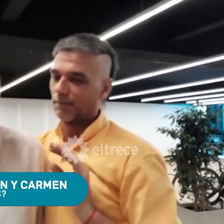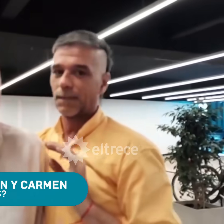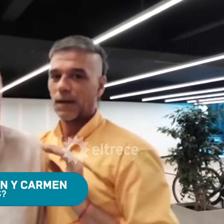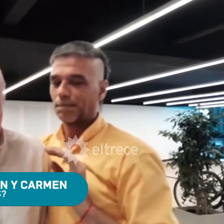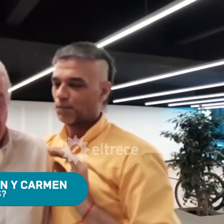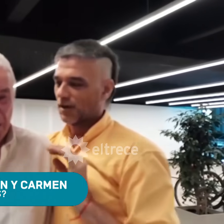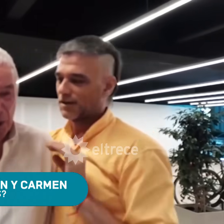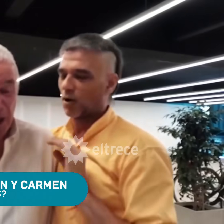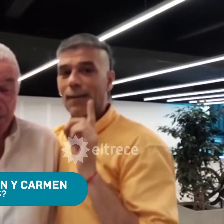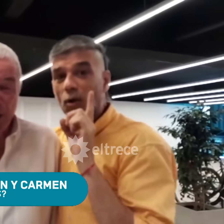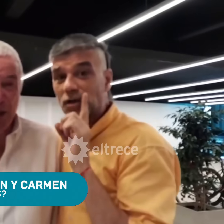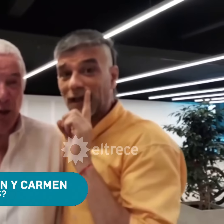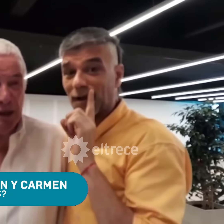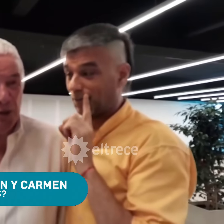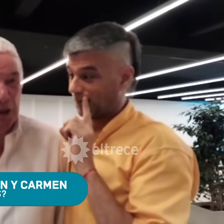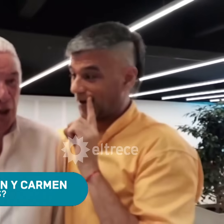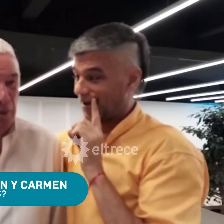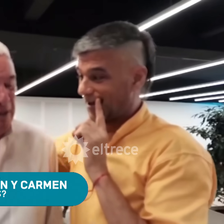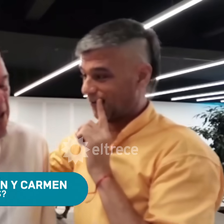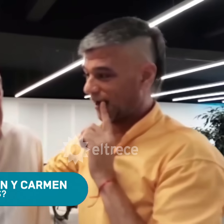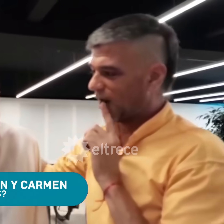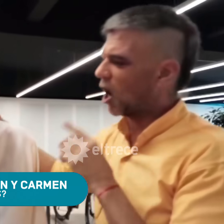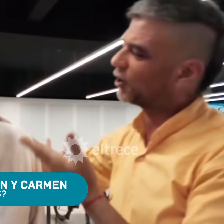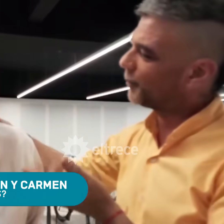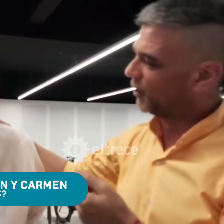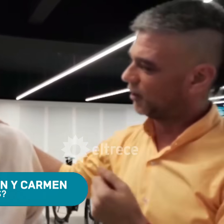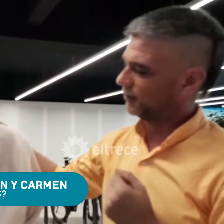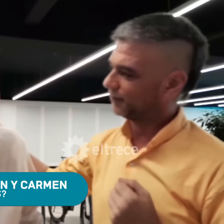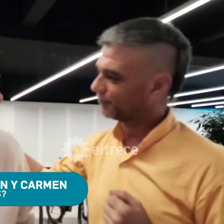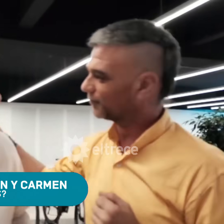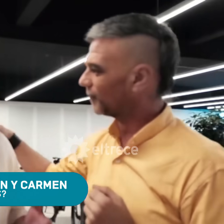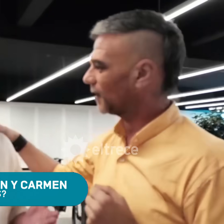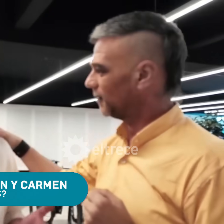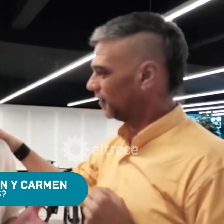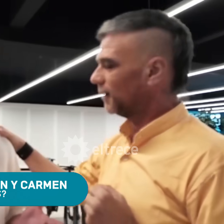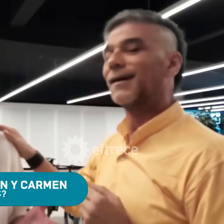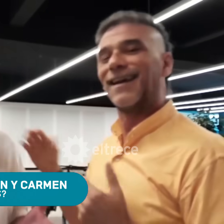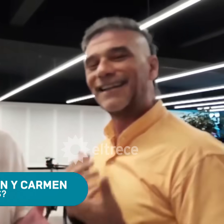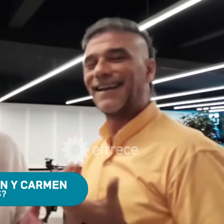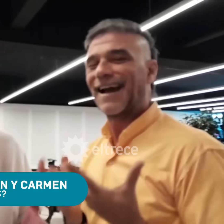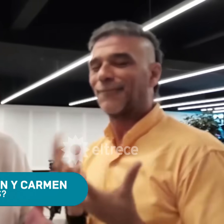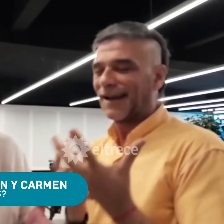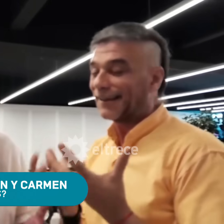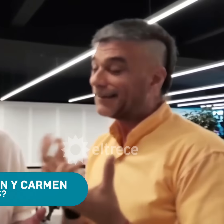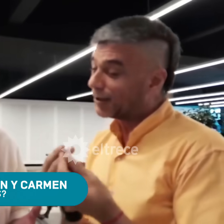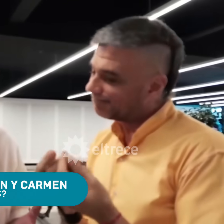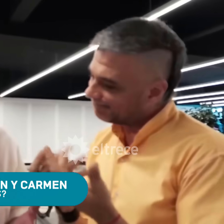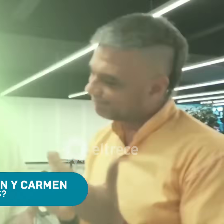bien. Sí, está muy bien. Con la producción también. Sí, bueno, no, torpe no. Yo tengo que entender... Que la tele